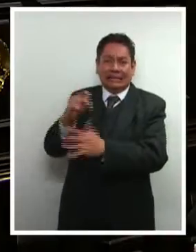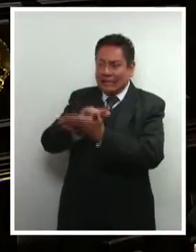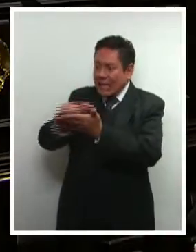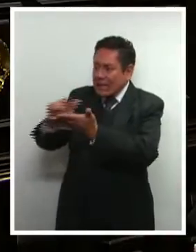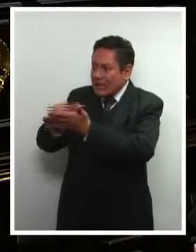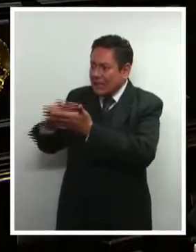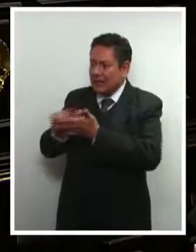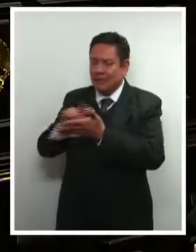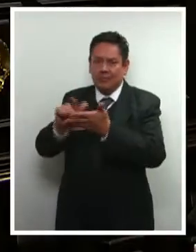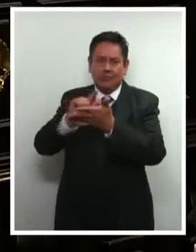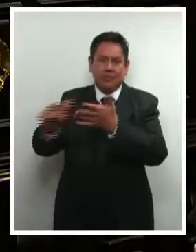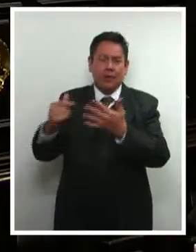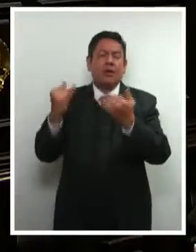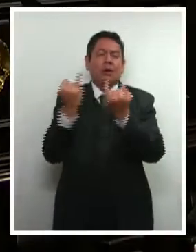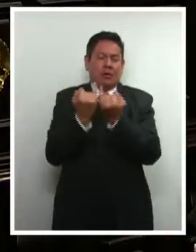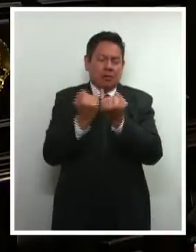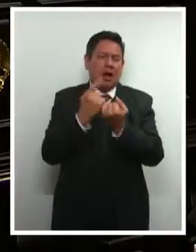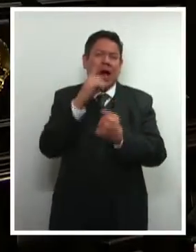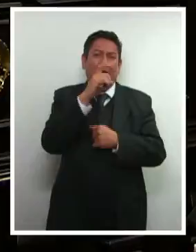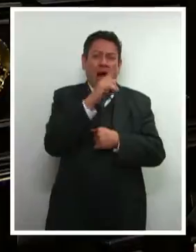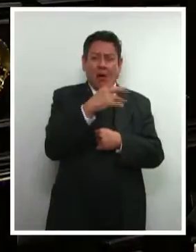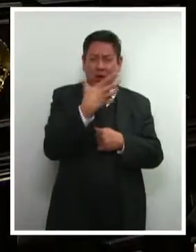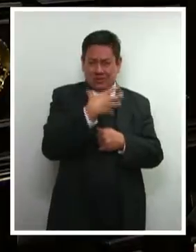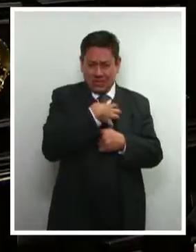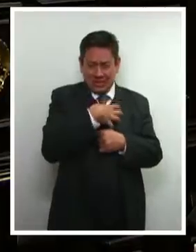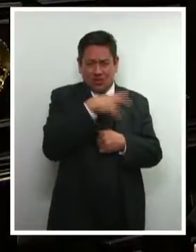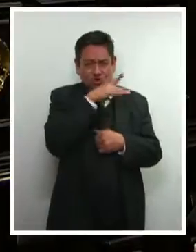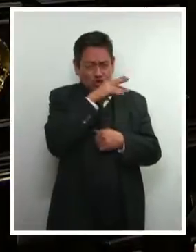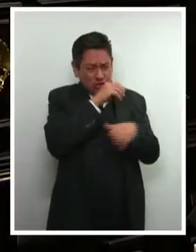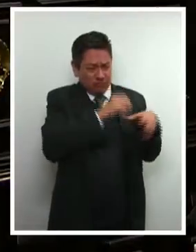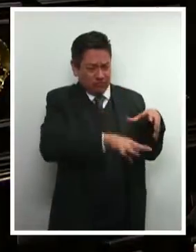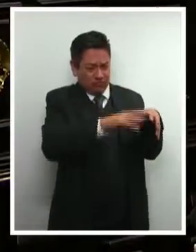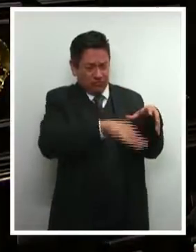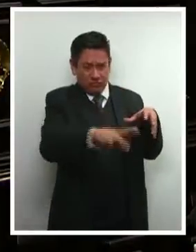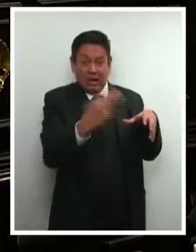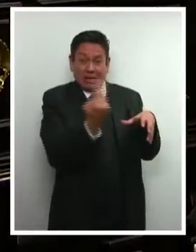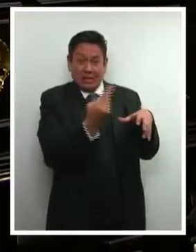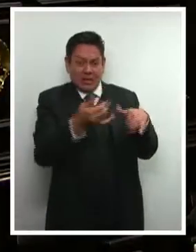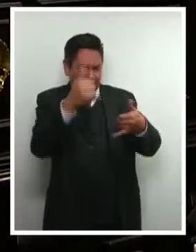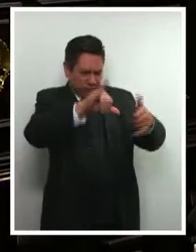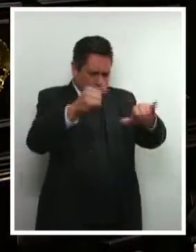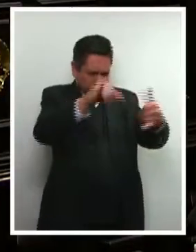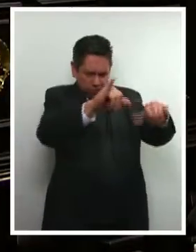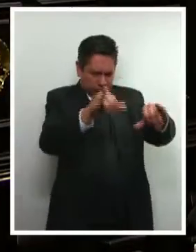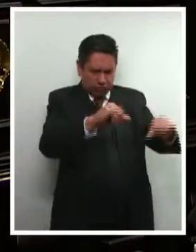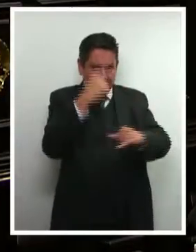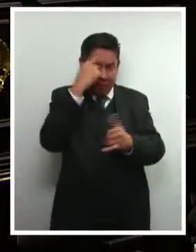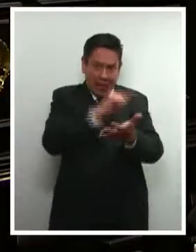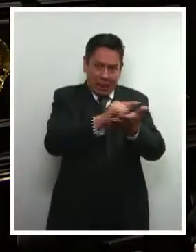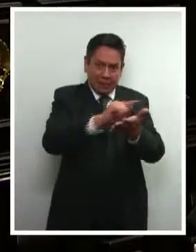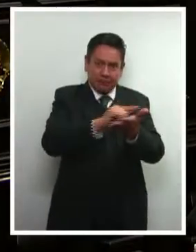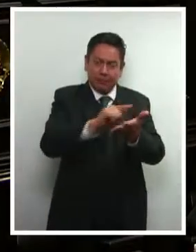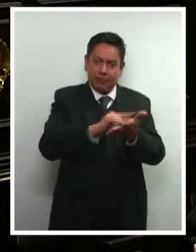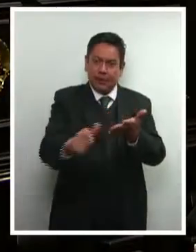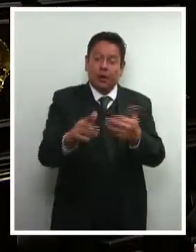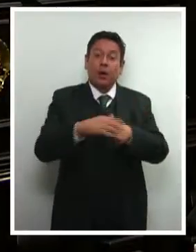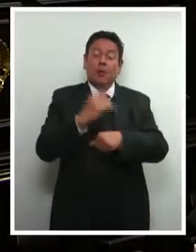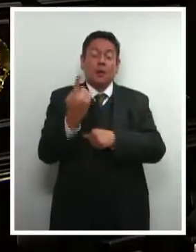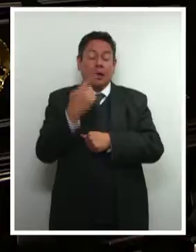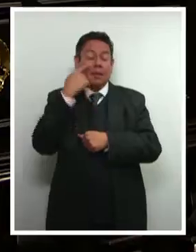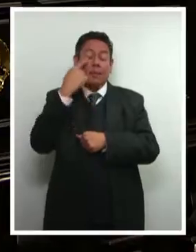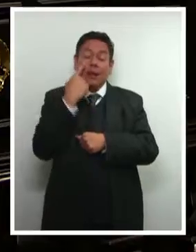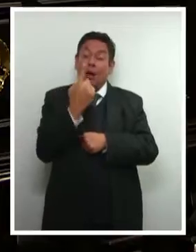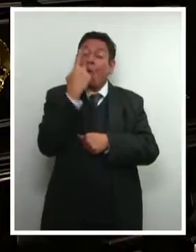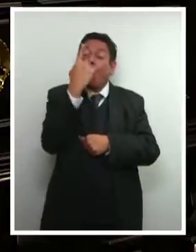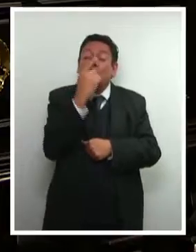tratar aguas residuales a escalas también colosales, 30 y tantos metros cúbicos por segundo que desaloja la Ciudad